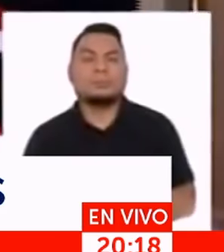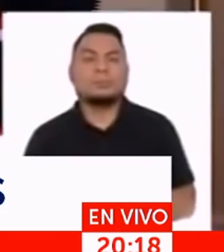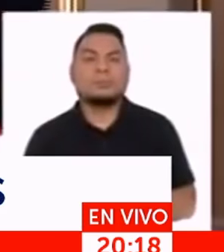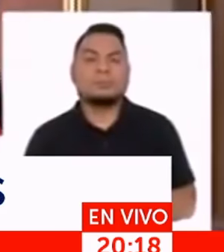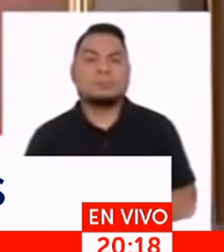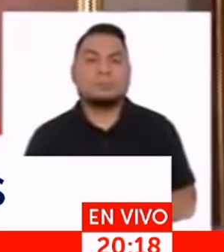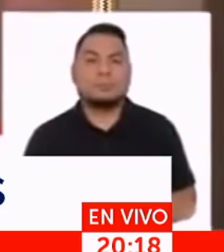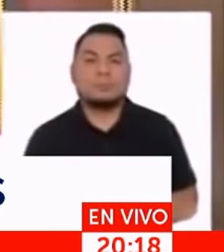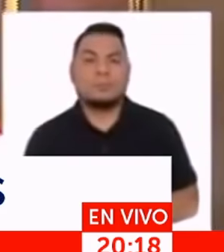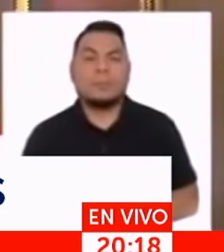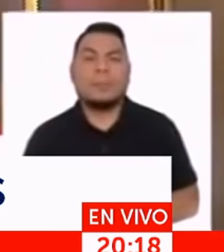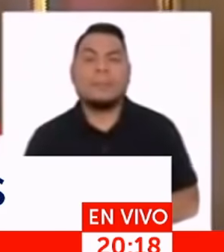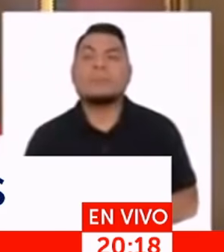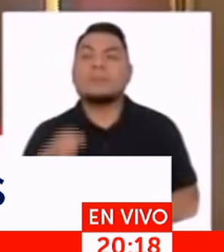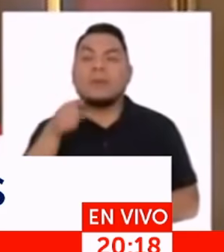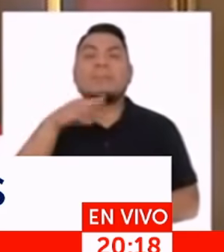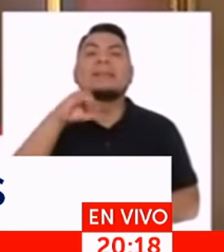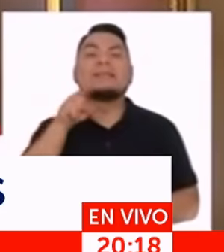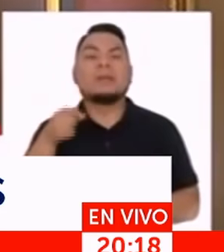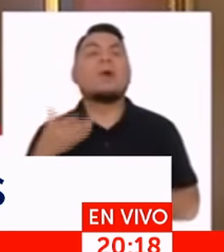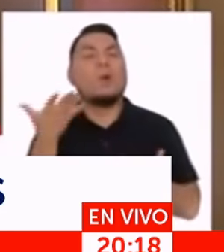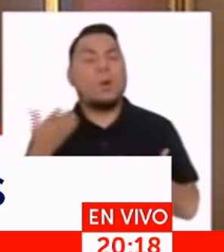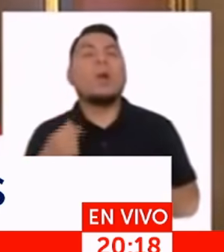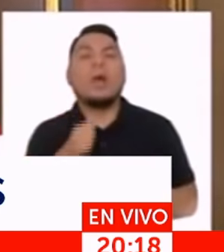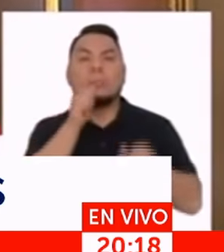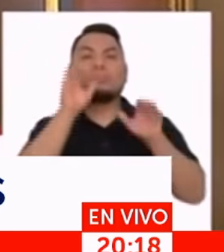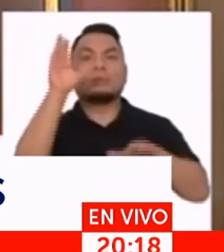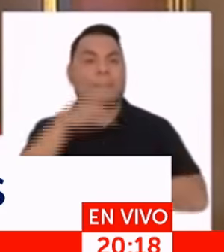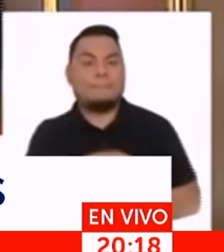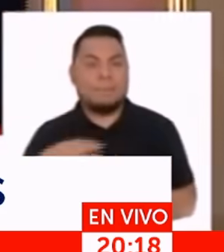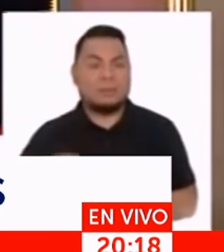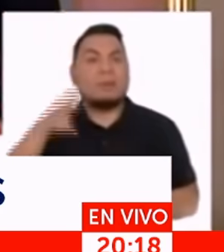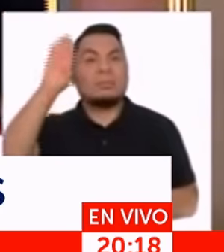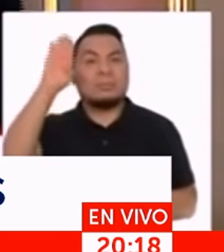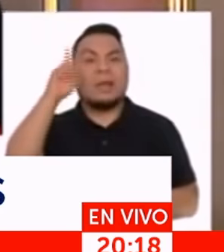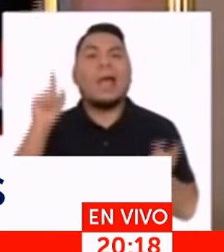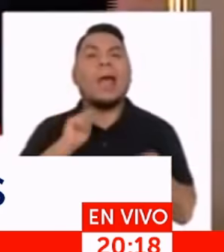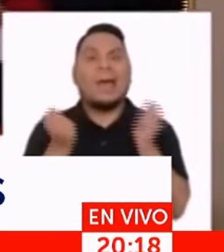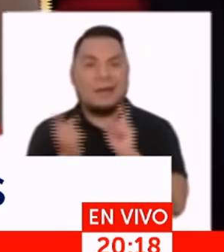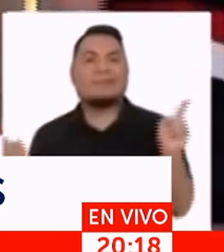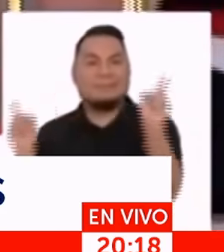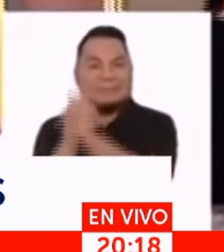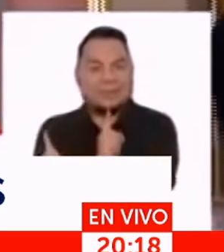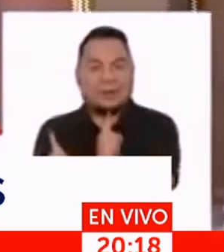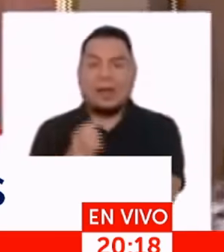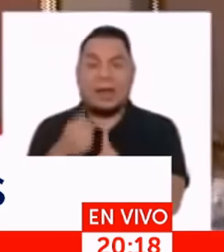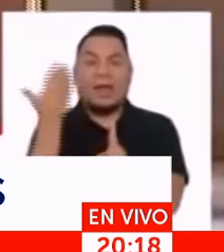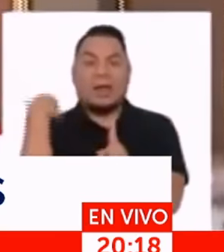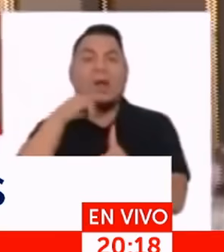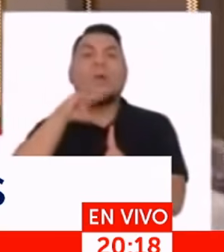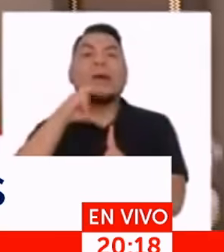como jura el ministro que reemplaza a Juan Carrasco Millones. En este caso, el ministro